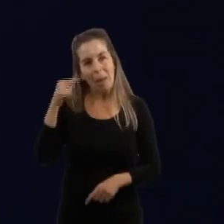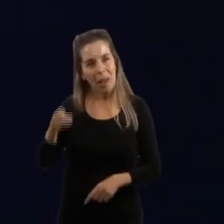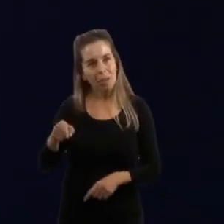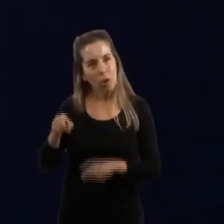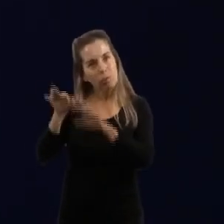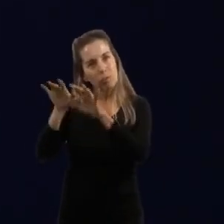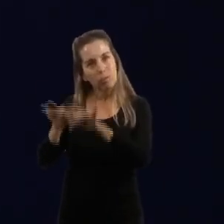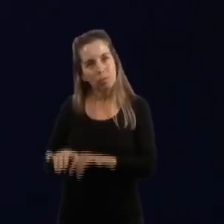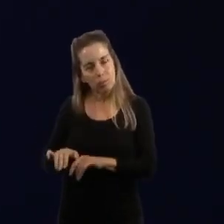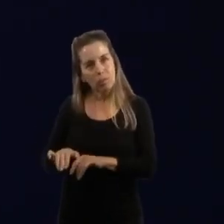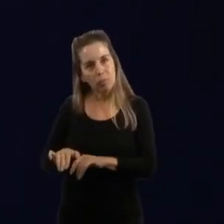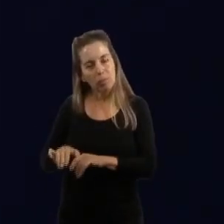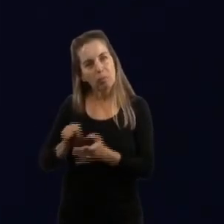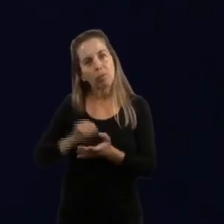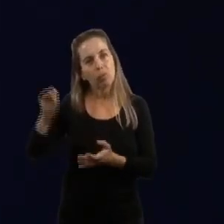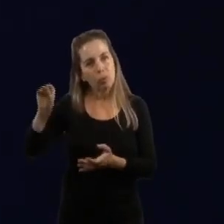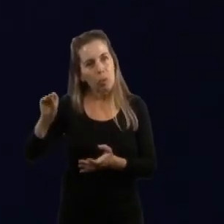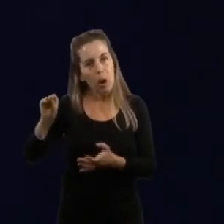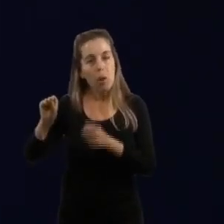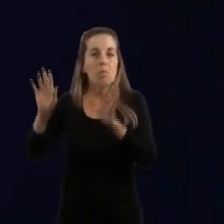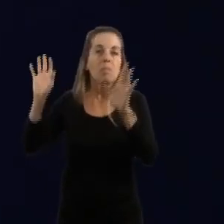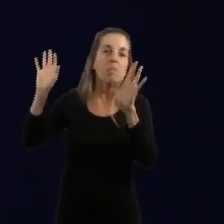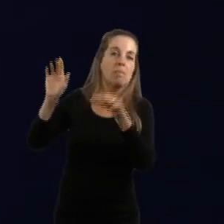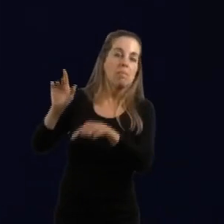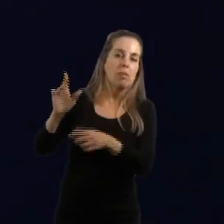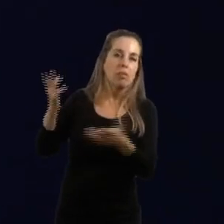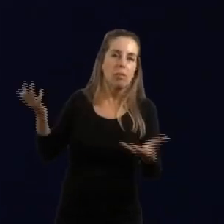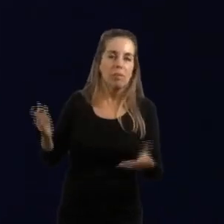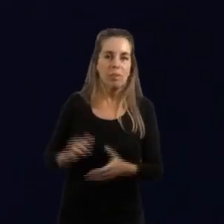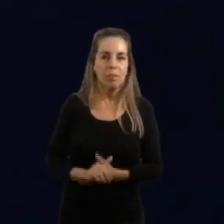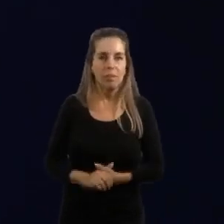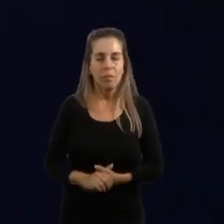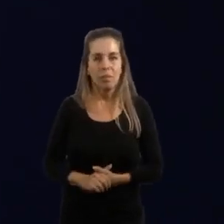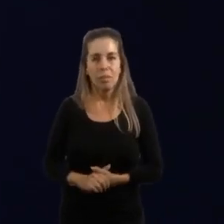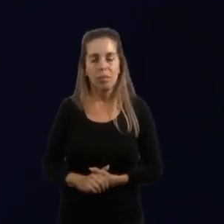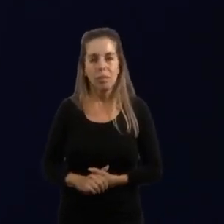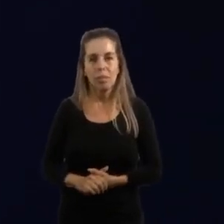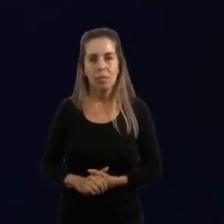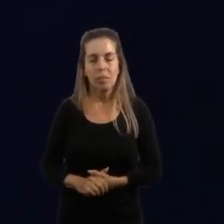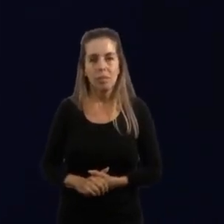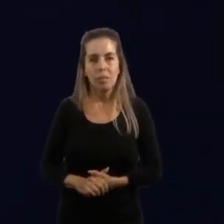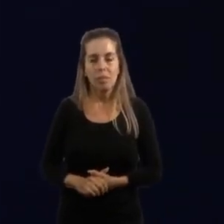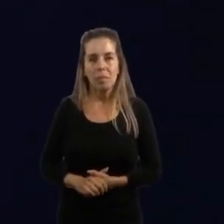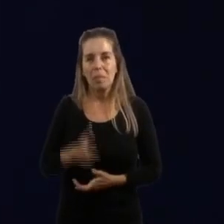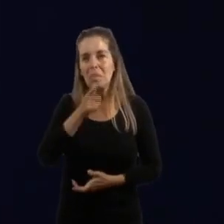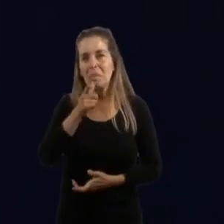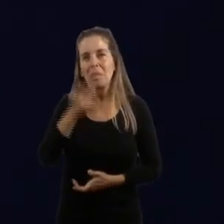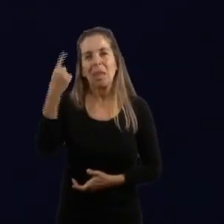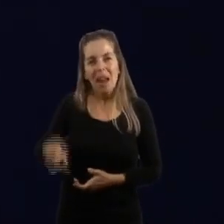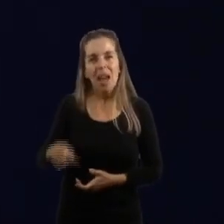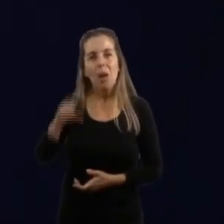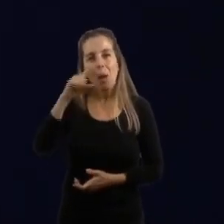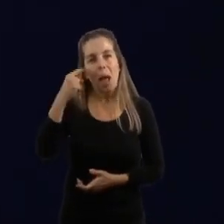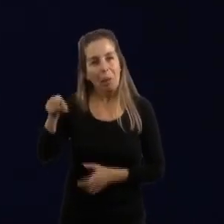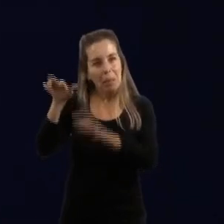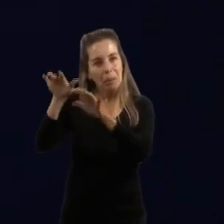Fernández, bueno, qué sé yo, llama la atención porque